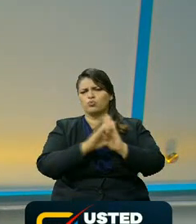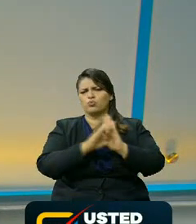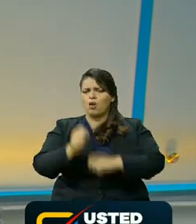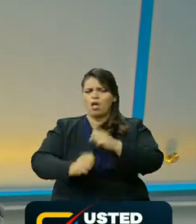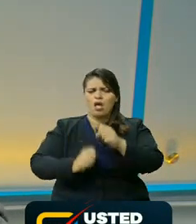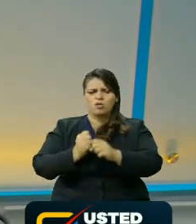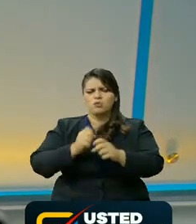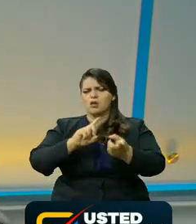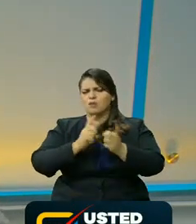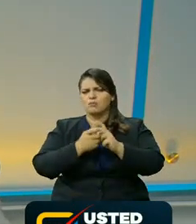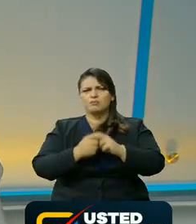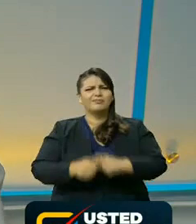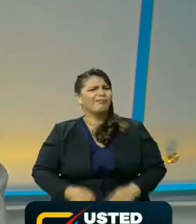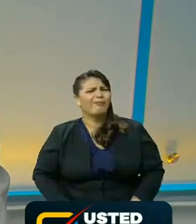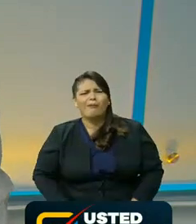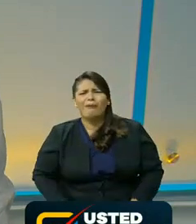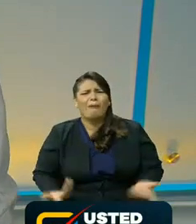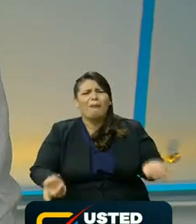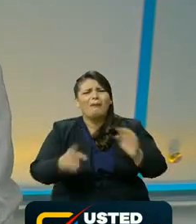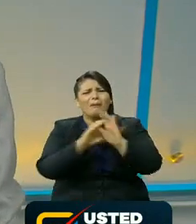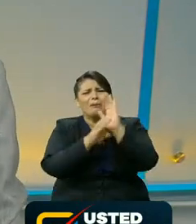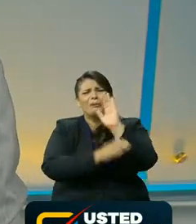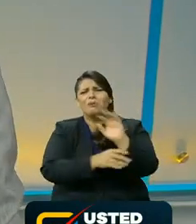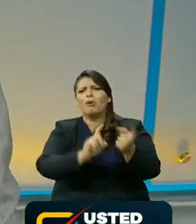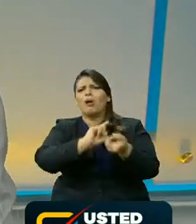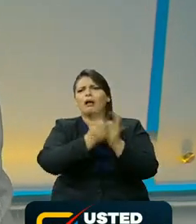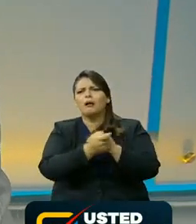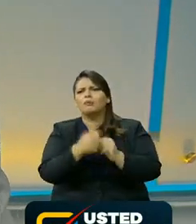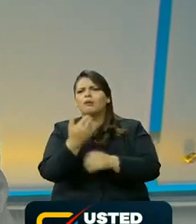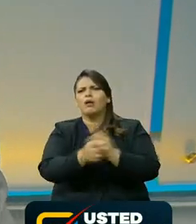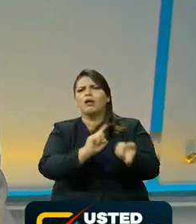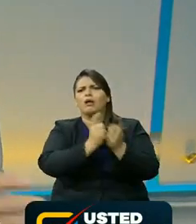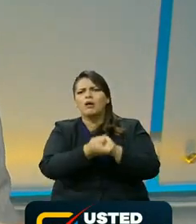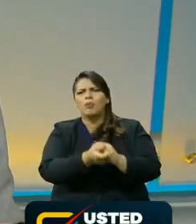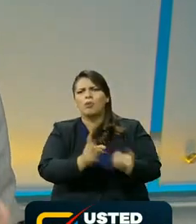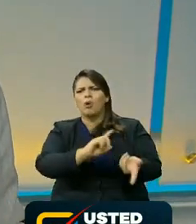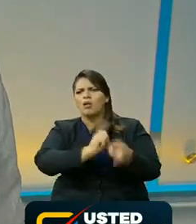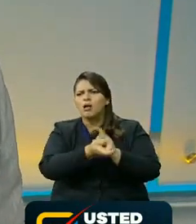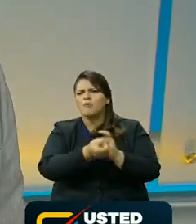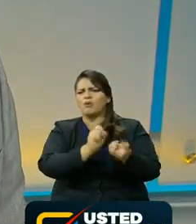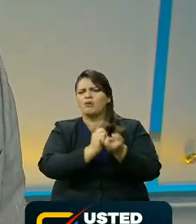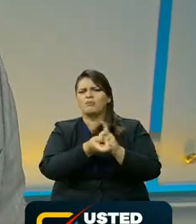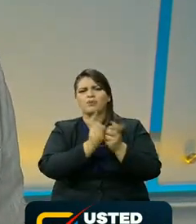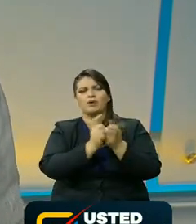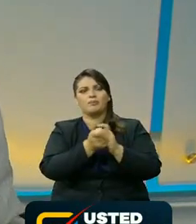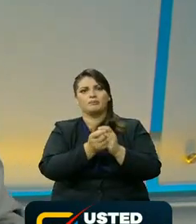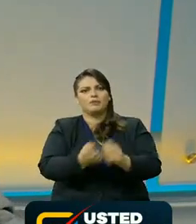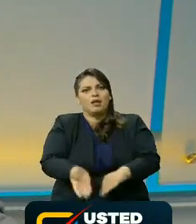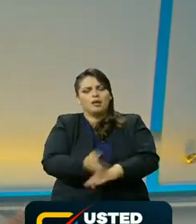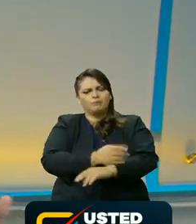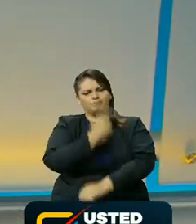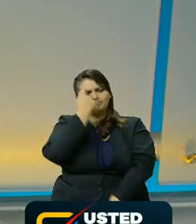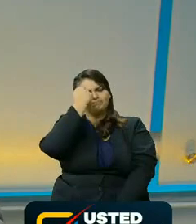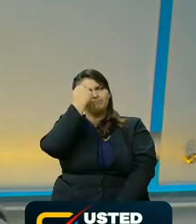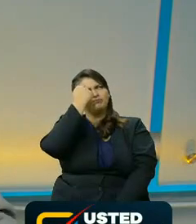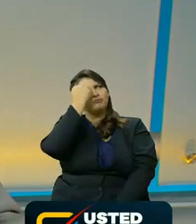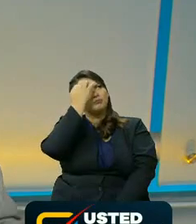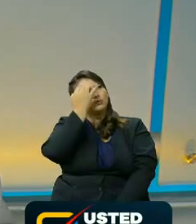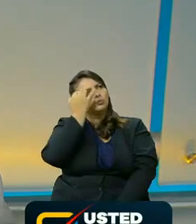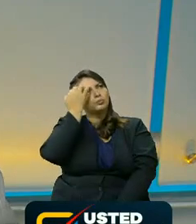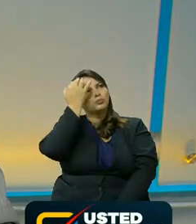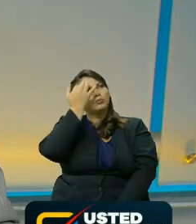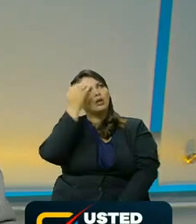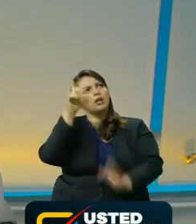se hacen leyes e inclusive la constitución sin pensar muy bien, meditadamente, que esa constitución y esas